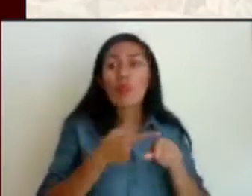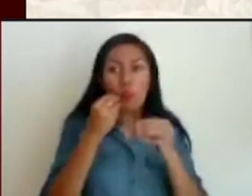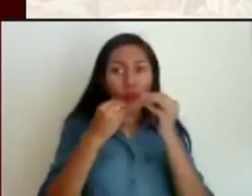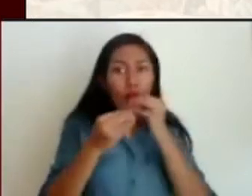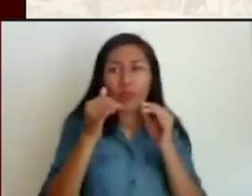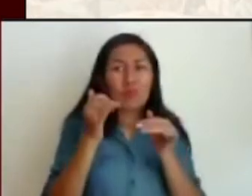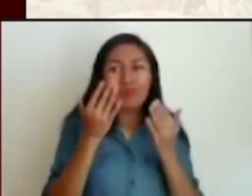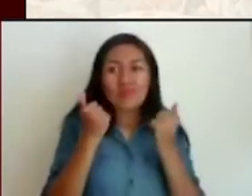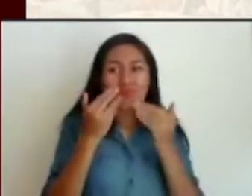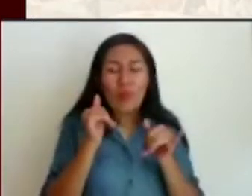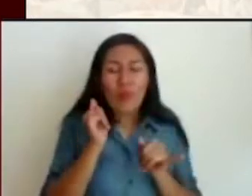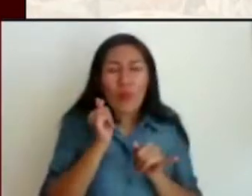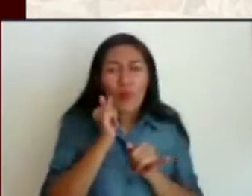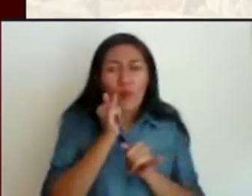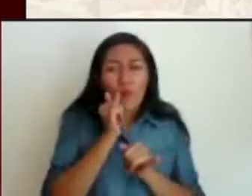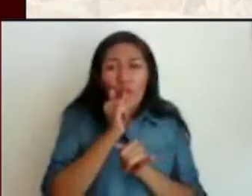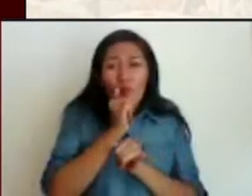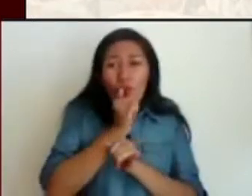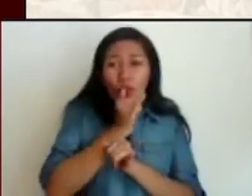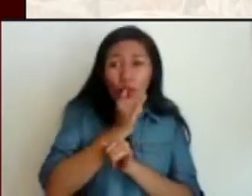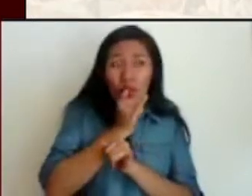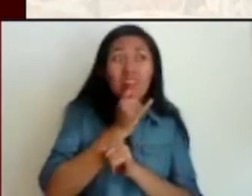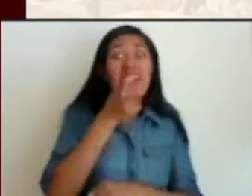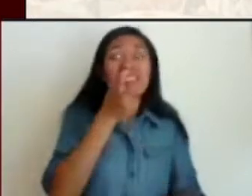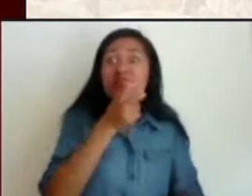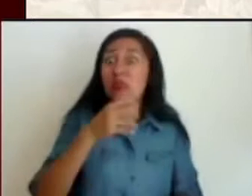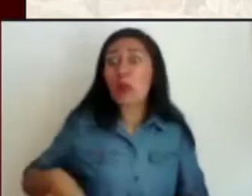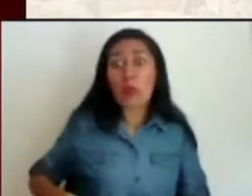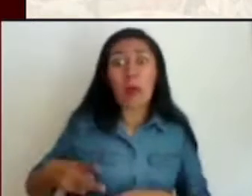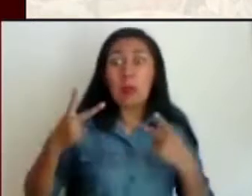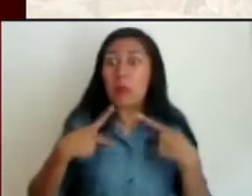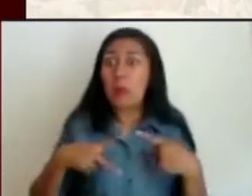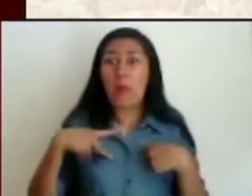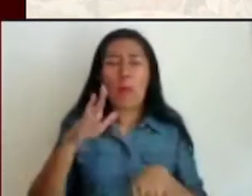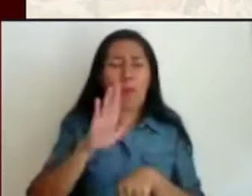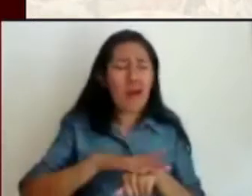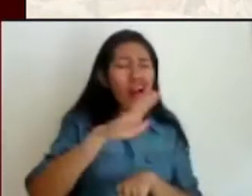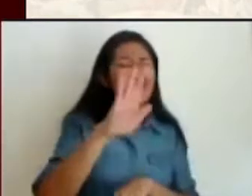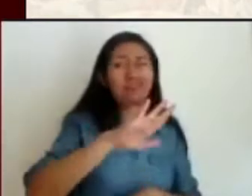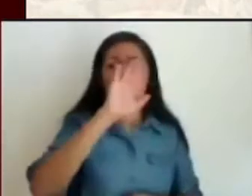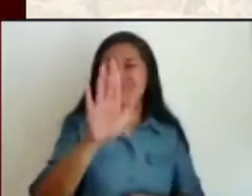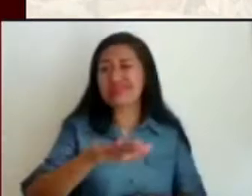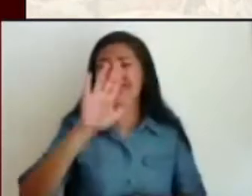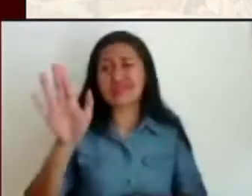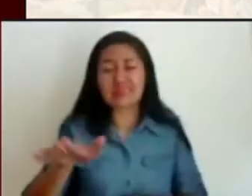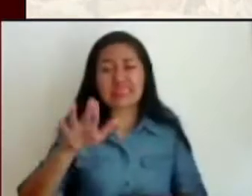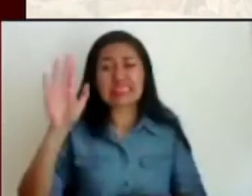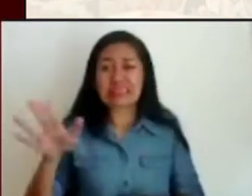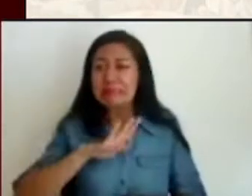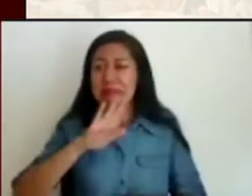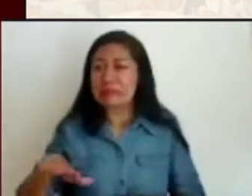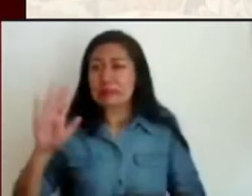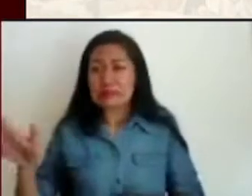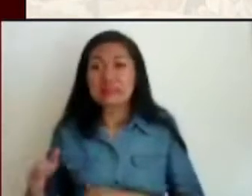de alimentación que hacían que murieran muchos de ellos. Y fueron seriamente criticados en el sentido de que tal vez